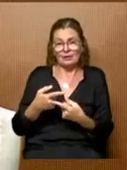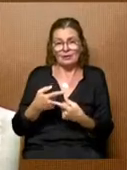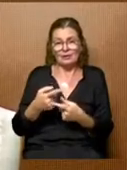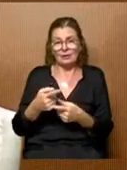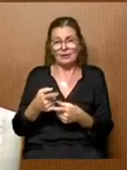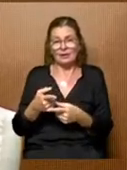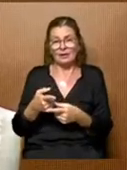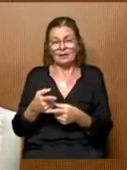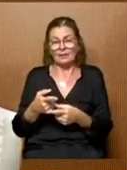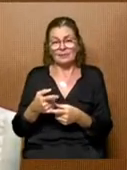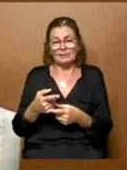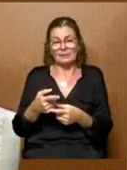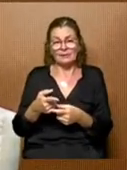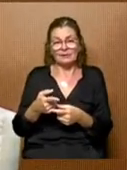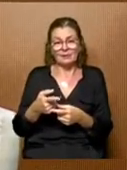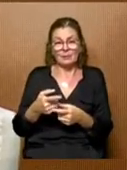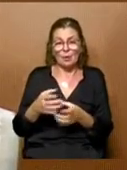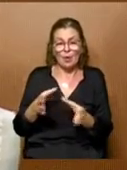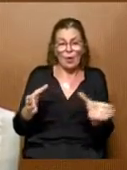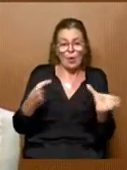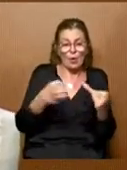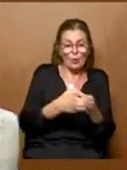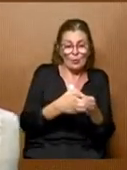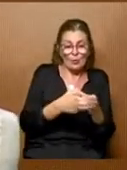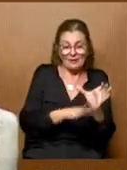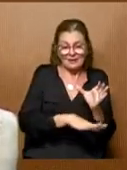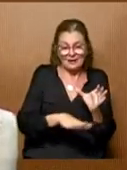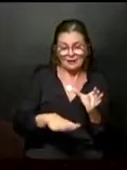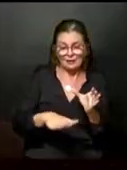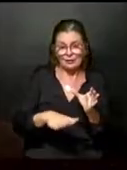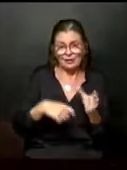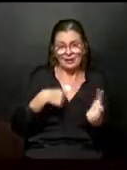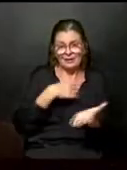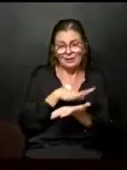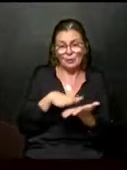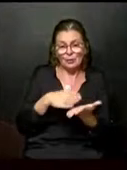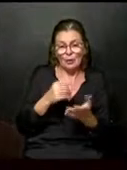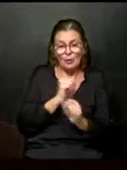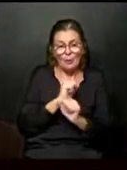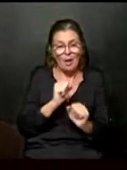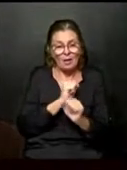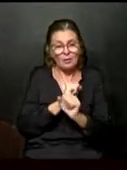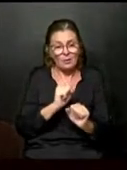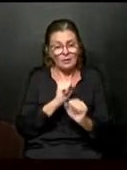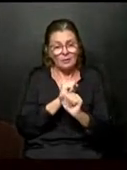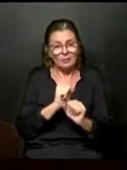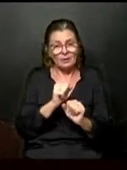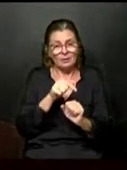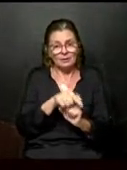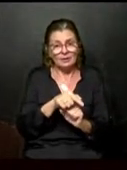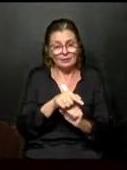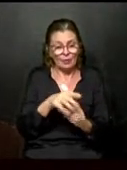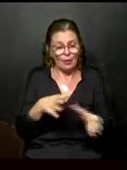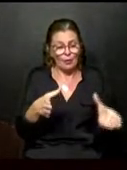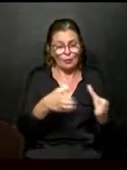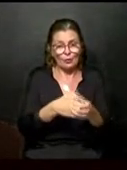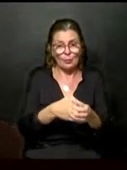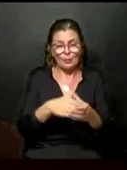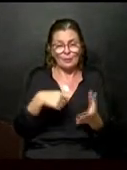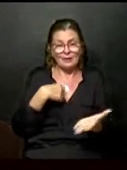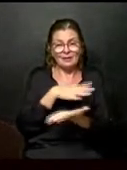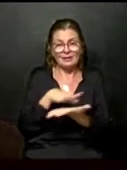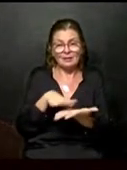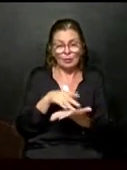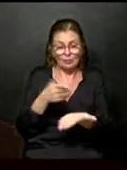de condenar un conjunto grande de niños y niñas a situaciones de privación, porque los condenamos a ellos a una situación de privación en